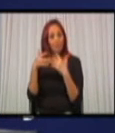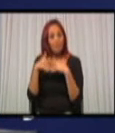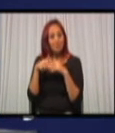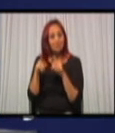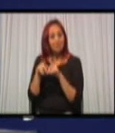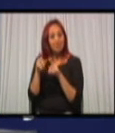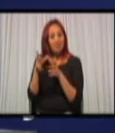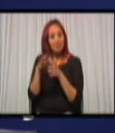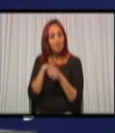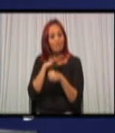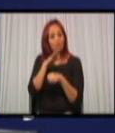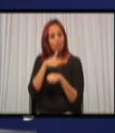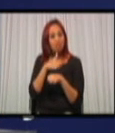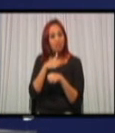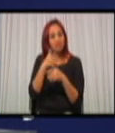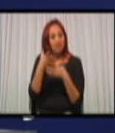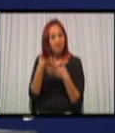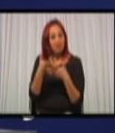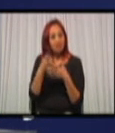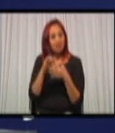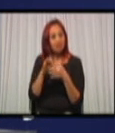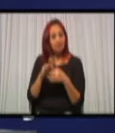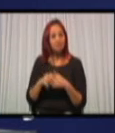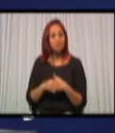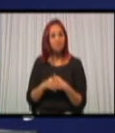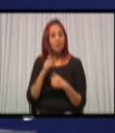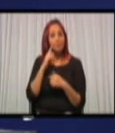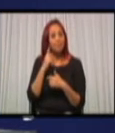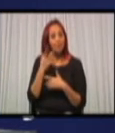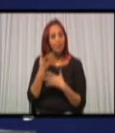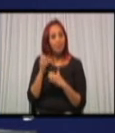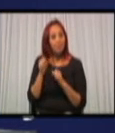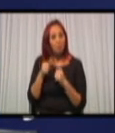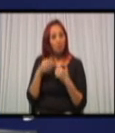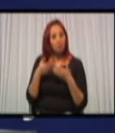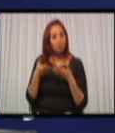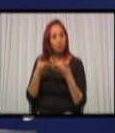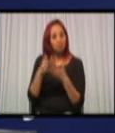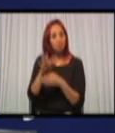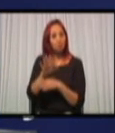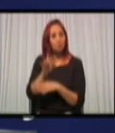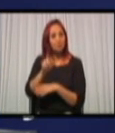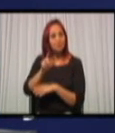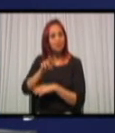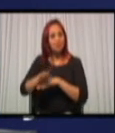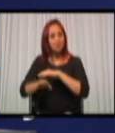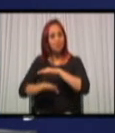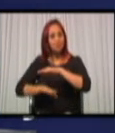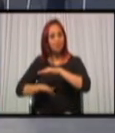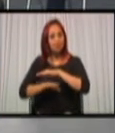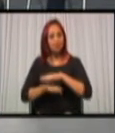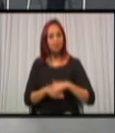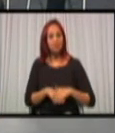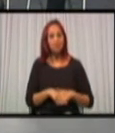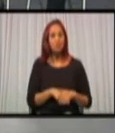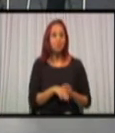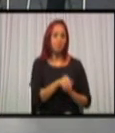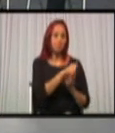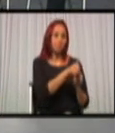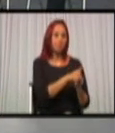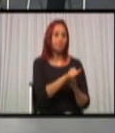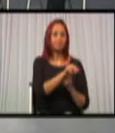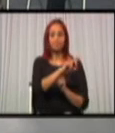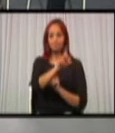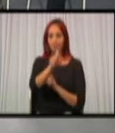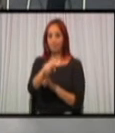fortalecerlas, crear y fortalecer esas microempresas para que puedan solventar sus necesidades básicas. Muy bien. Don